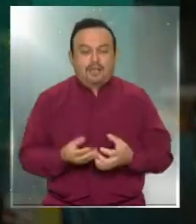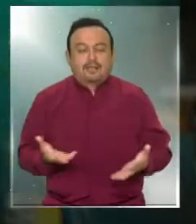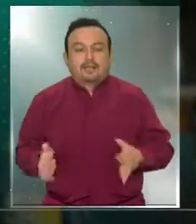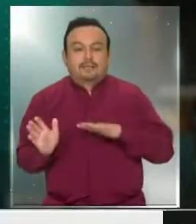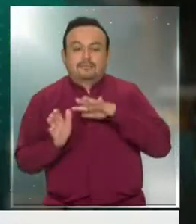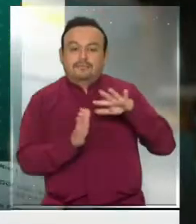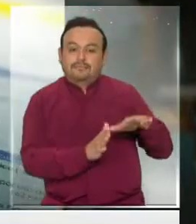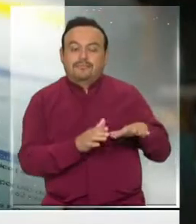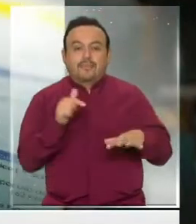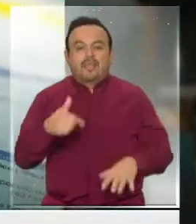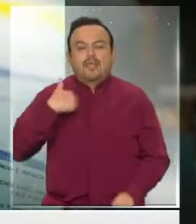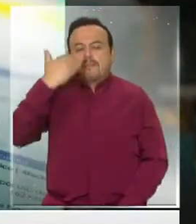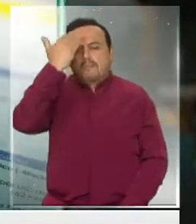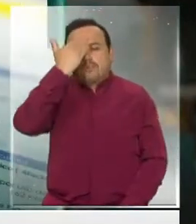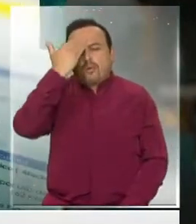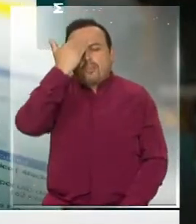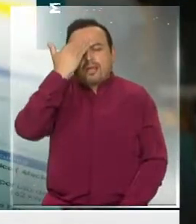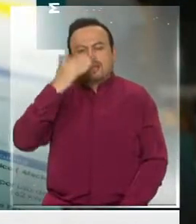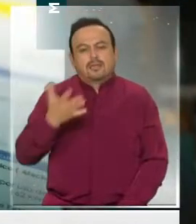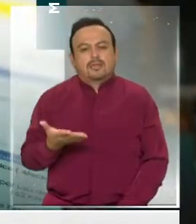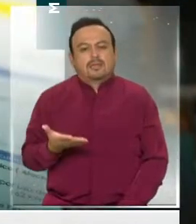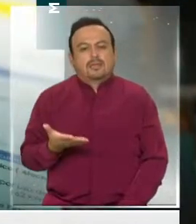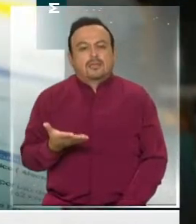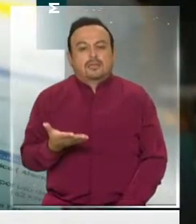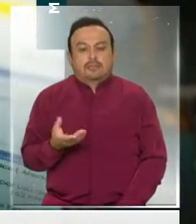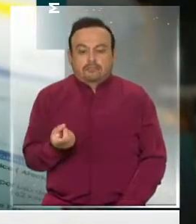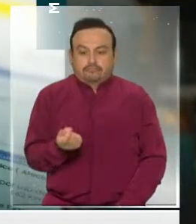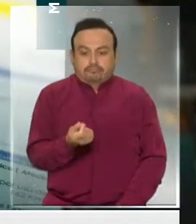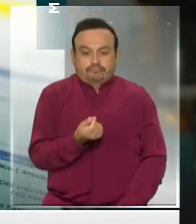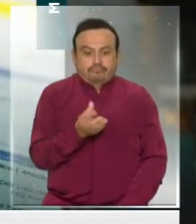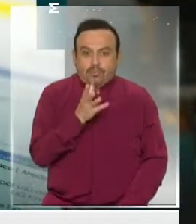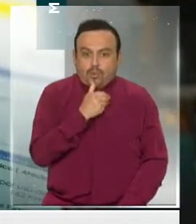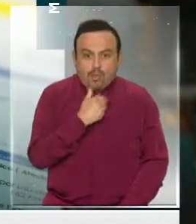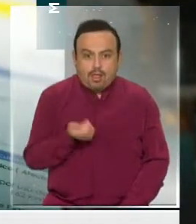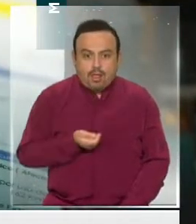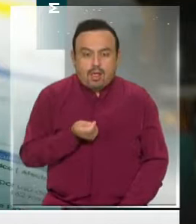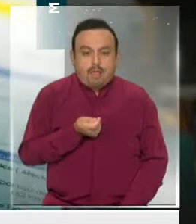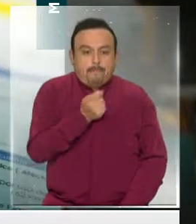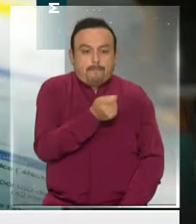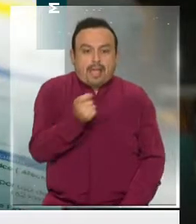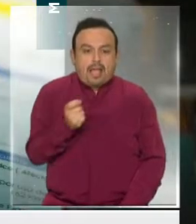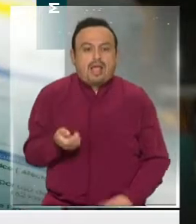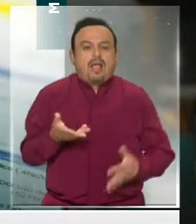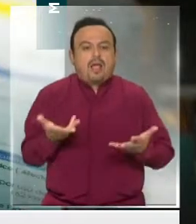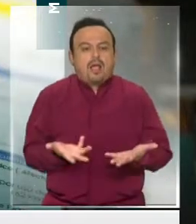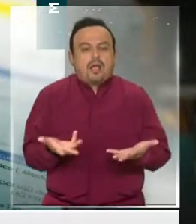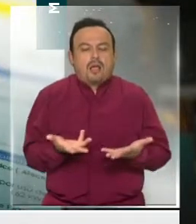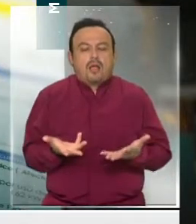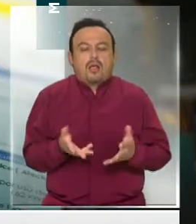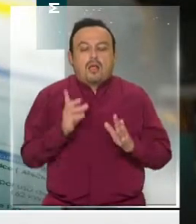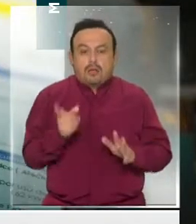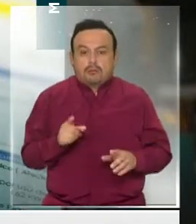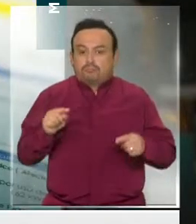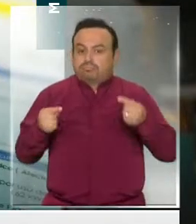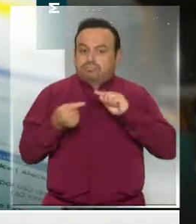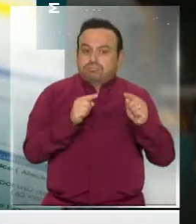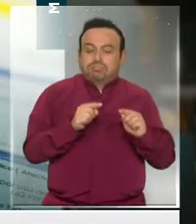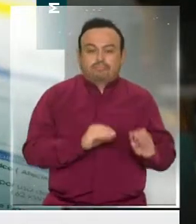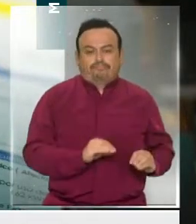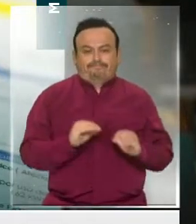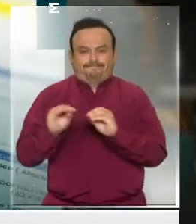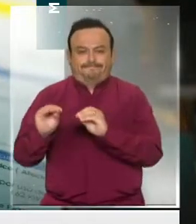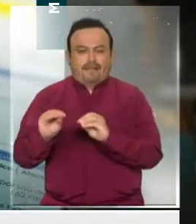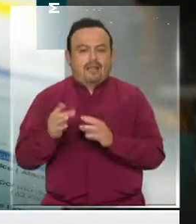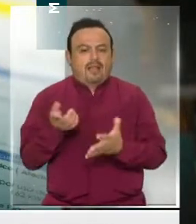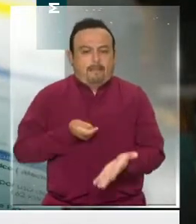Aparte, la preocupación respecto de la ausencia de plata o poder pagar las cuentas se instala también como parte del debate. Aplazar, por ejemplo,